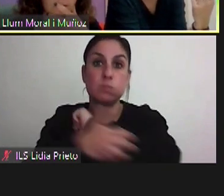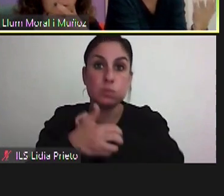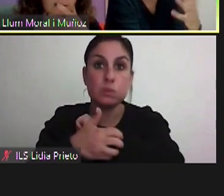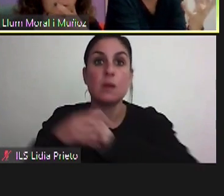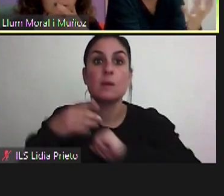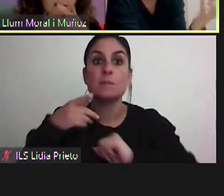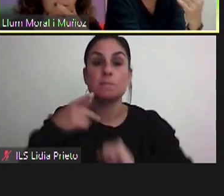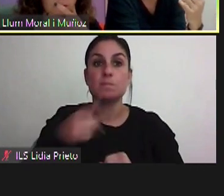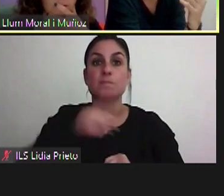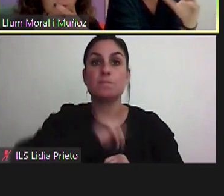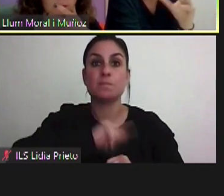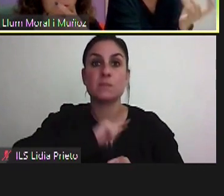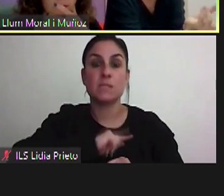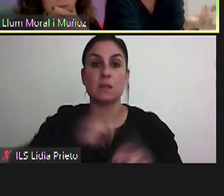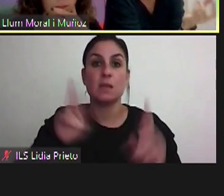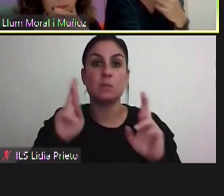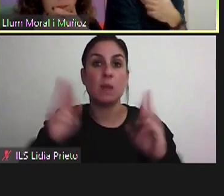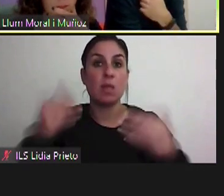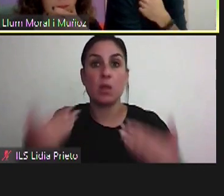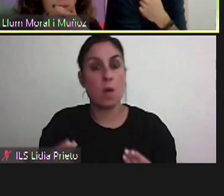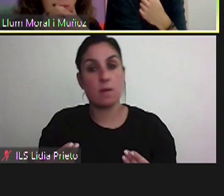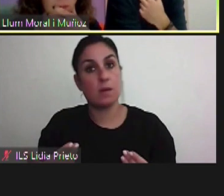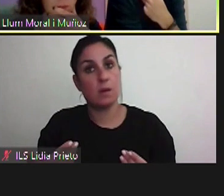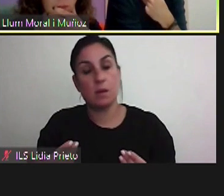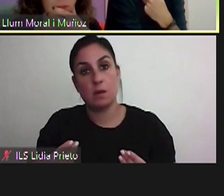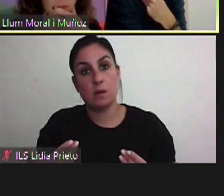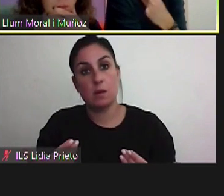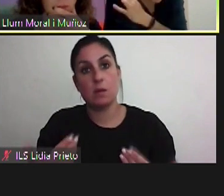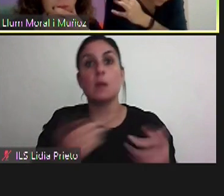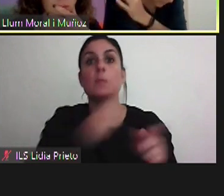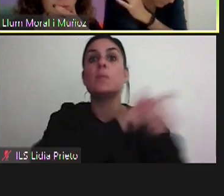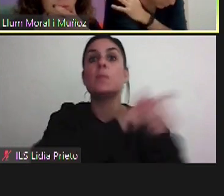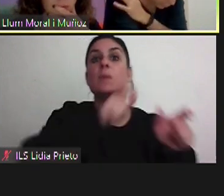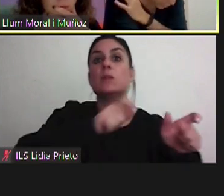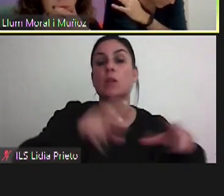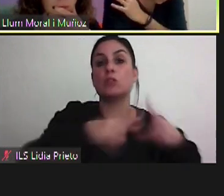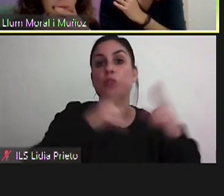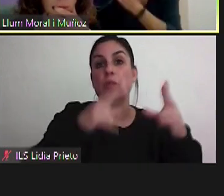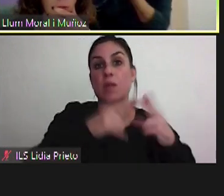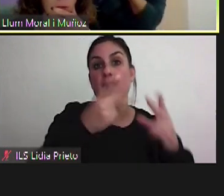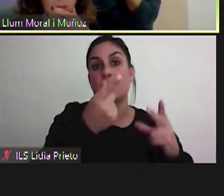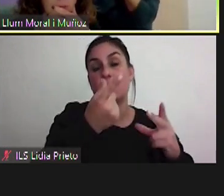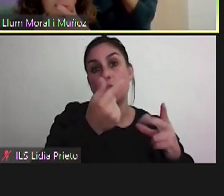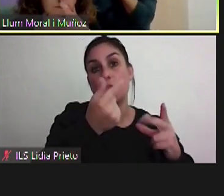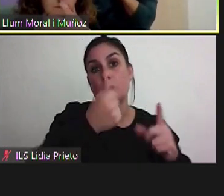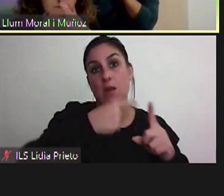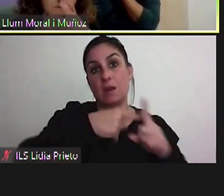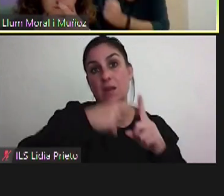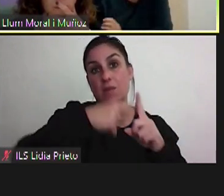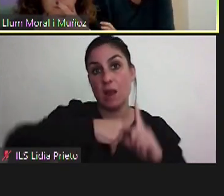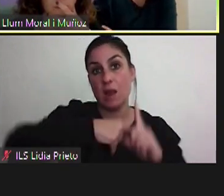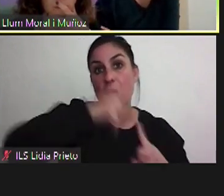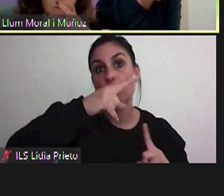desesperanza, prácticamente el doble que la gente de clases sociales favorecidas. Y esto tiene pues mucho que ver porque el nivel